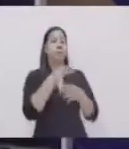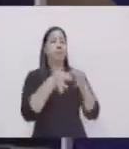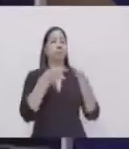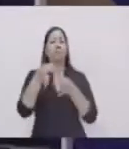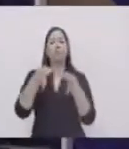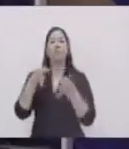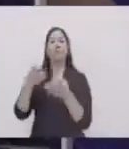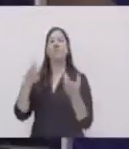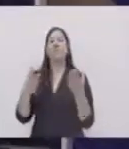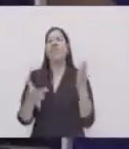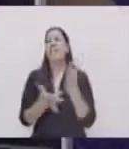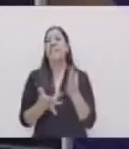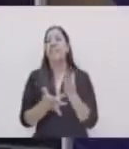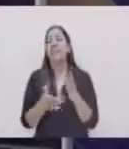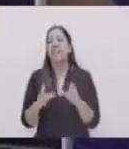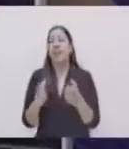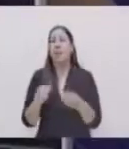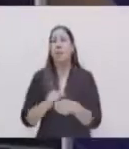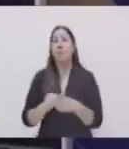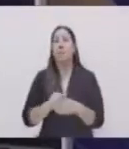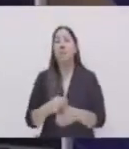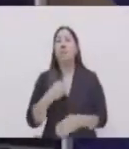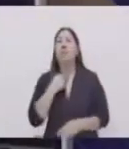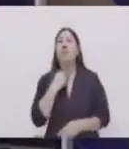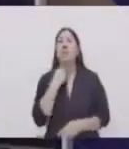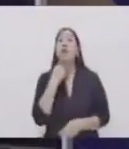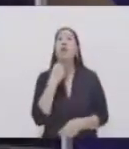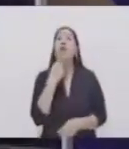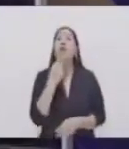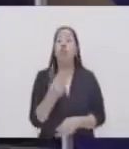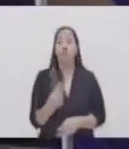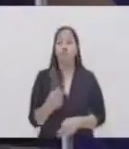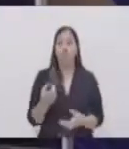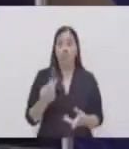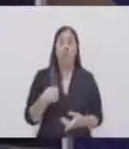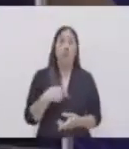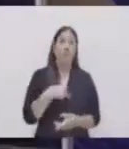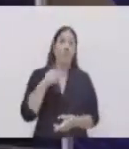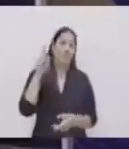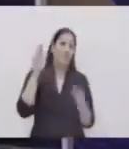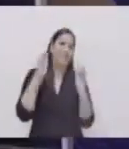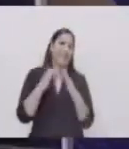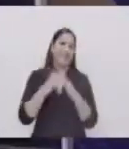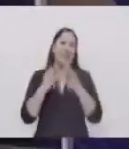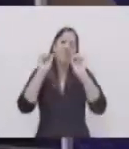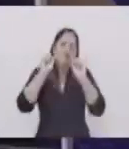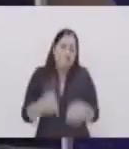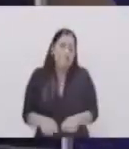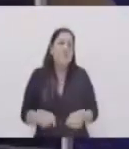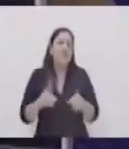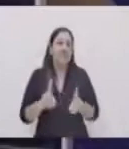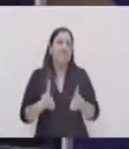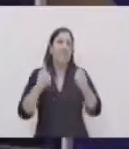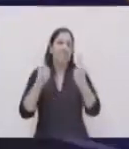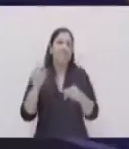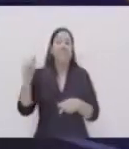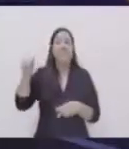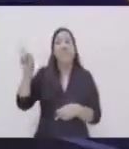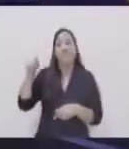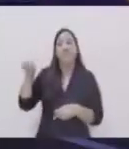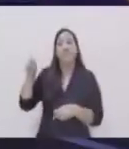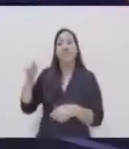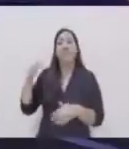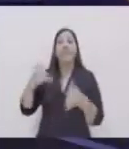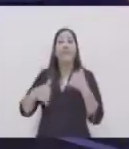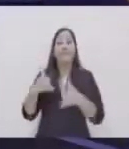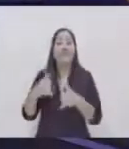compartiendo algunas técnicas de práctica vocal para que nosotros en casa podamos desarrollar nuestra voz. Así